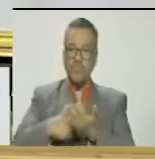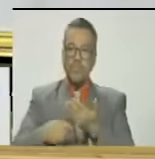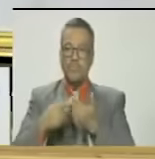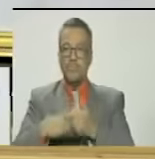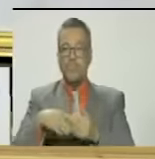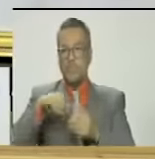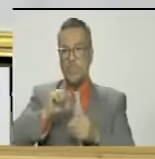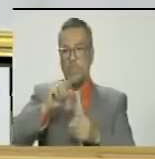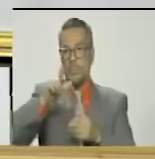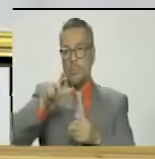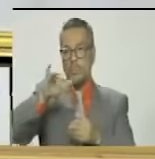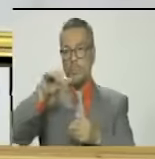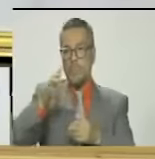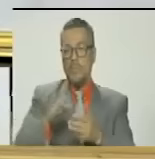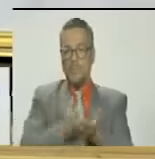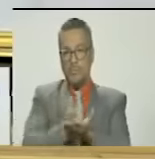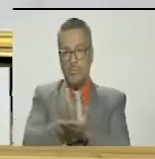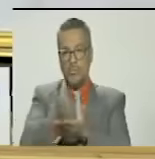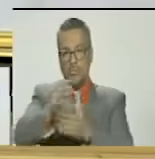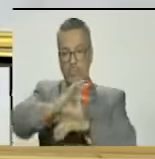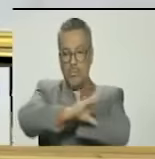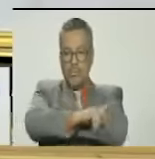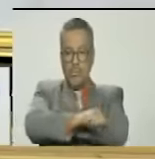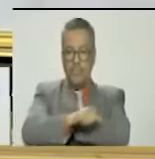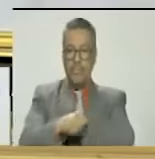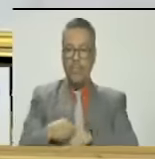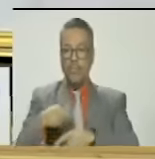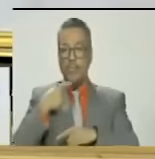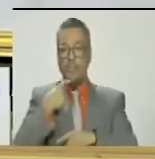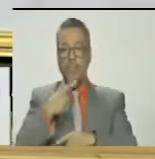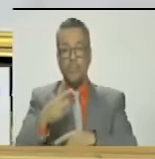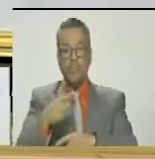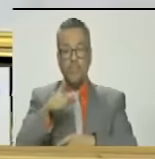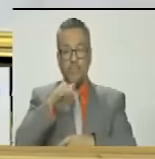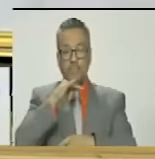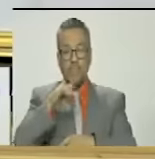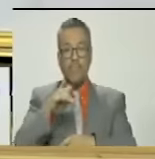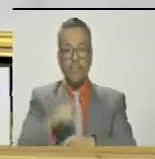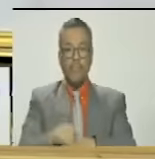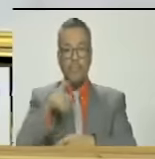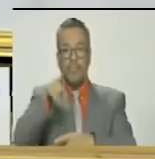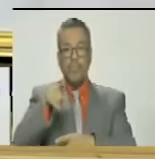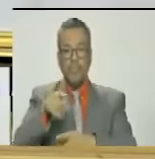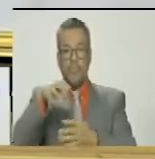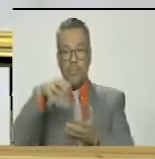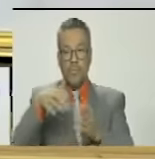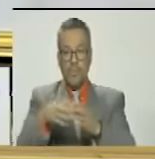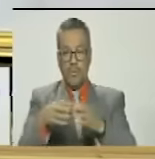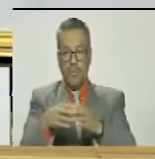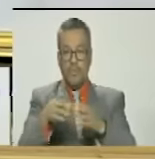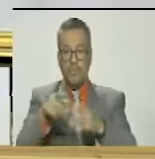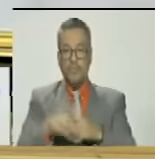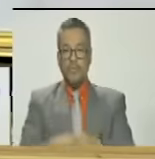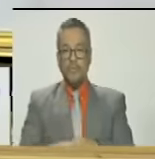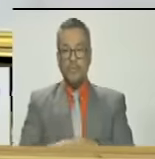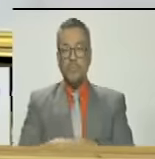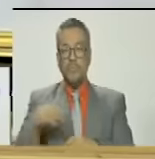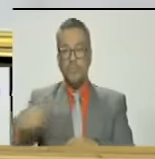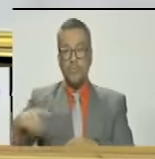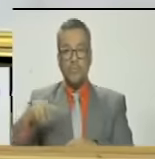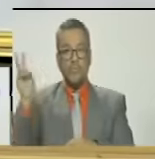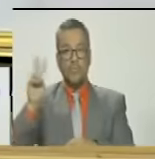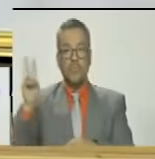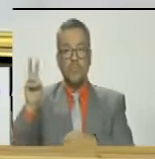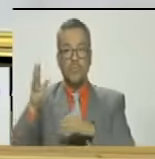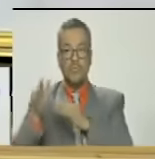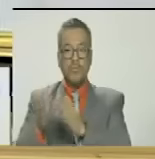de Alibaba y seguir robando. Les mando un mensaje a esos partidos de la derecha